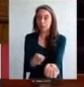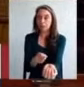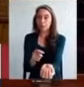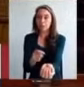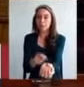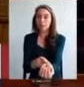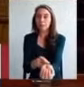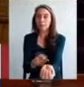así que quisiera pedir eso